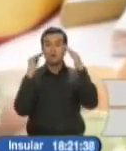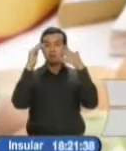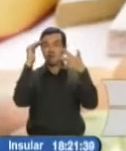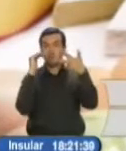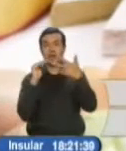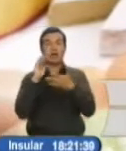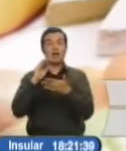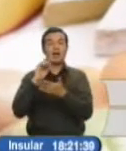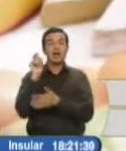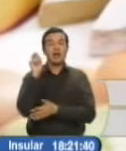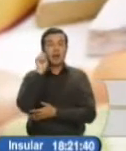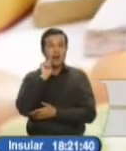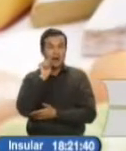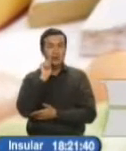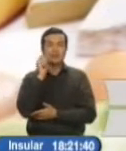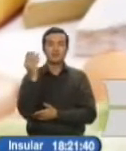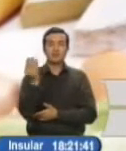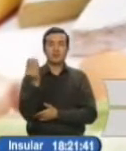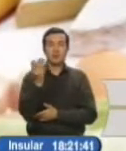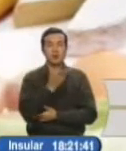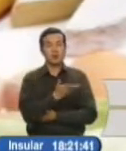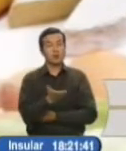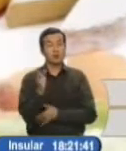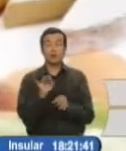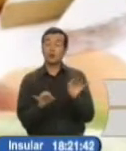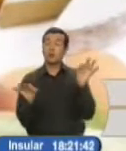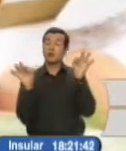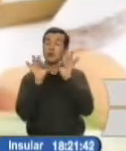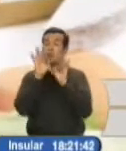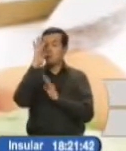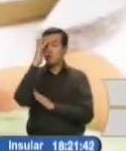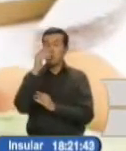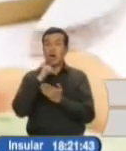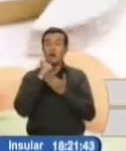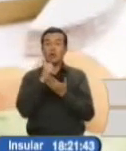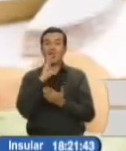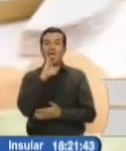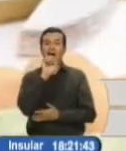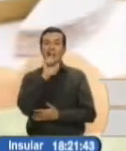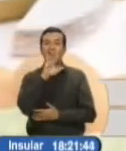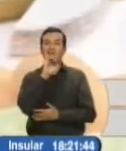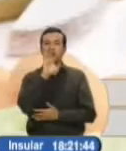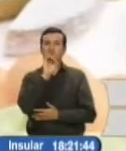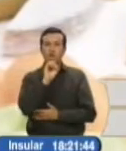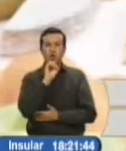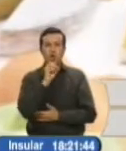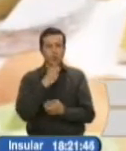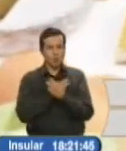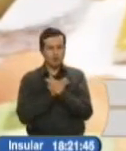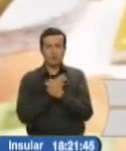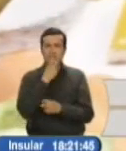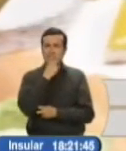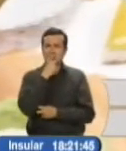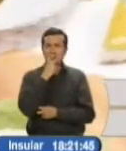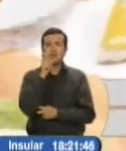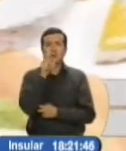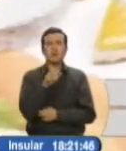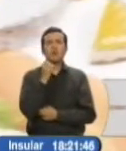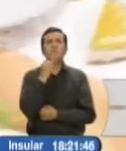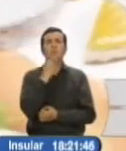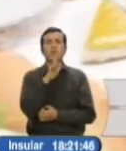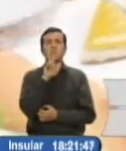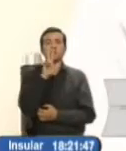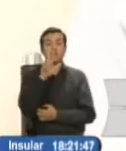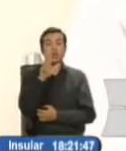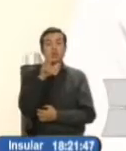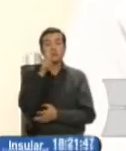las carnes y los huevos. Este es particularmente importante por su aporte de calcio en la dieta diaria. Una persona en promedio debe consumir